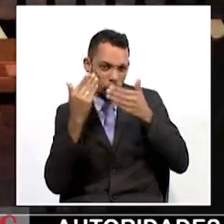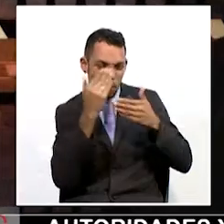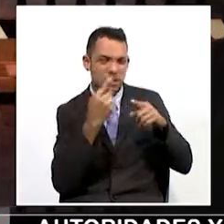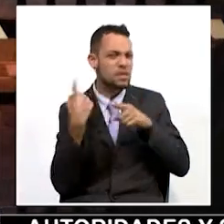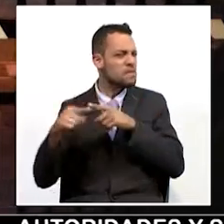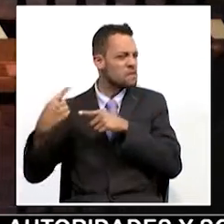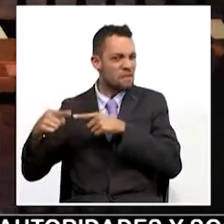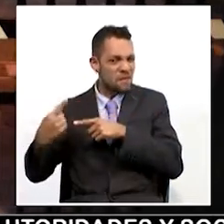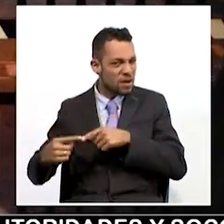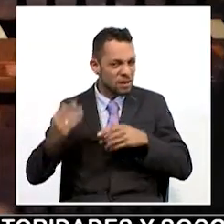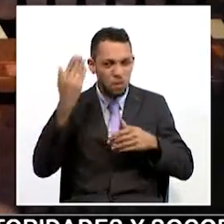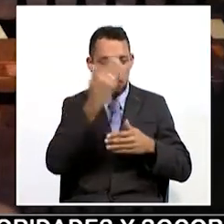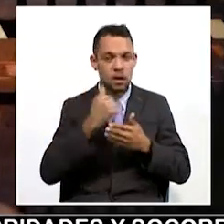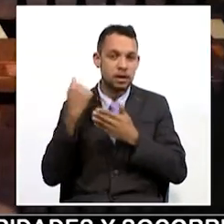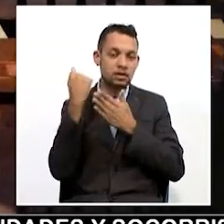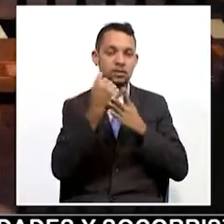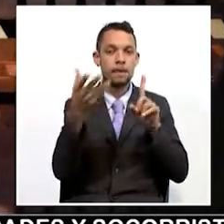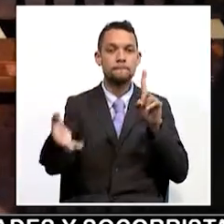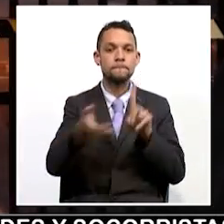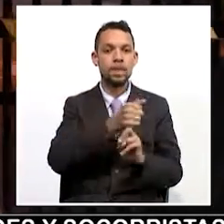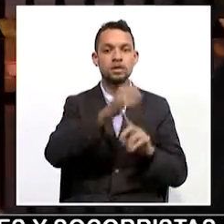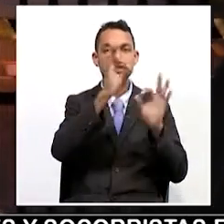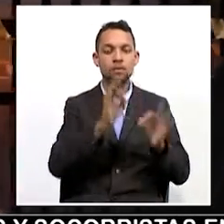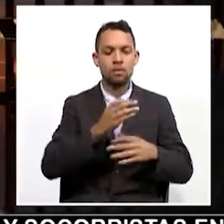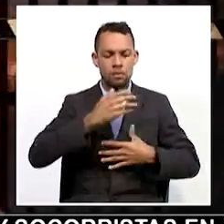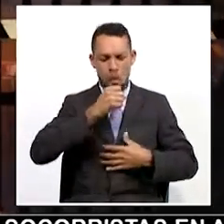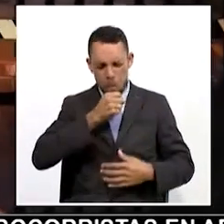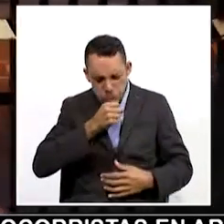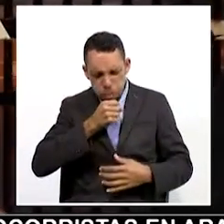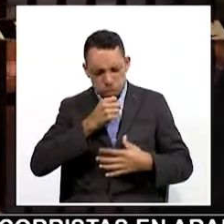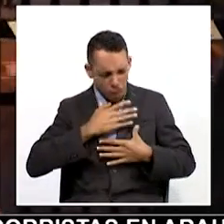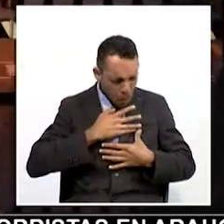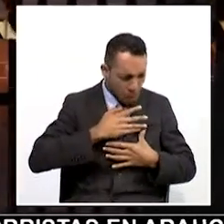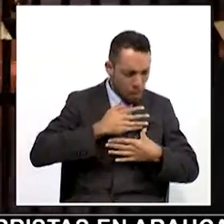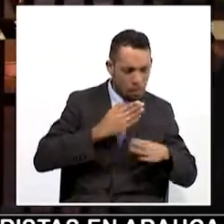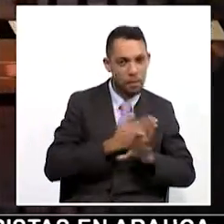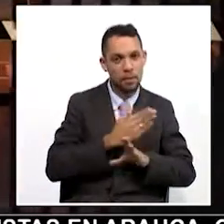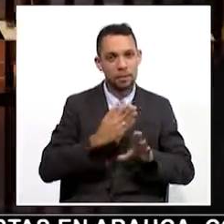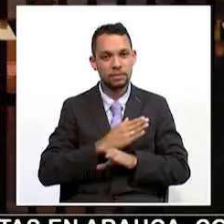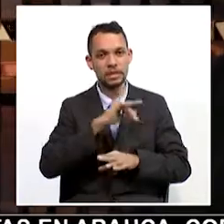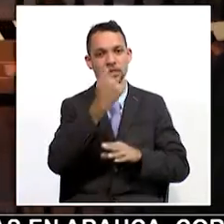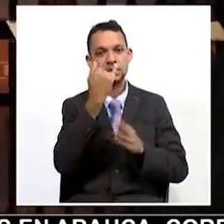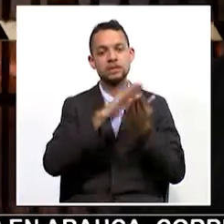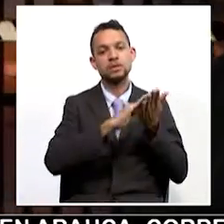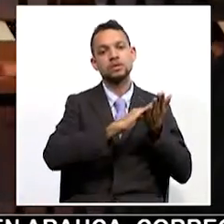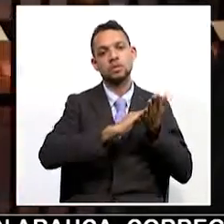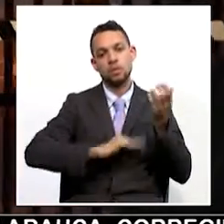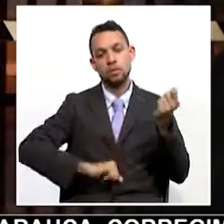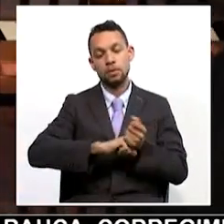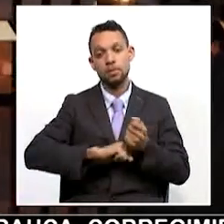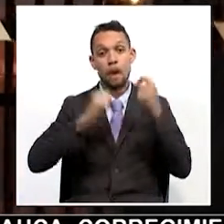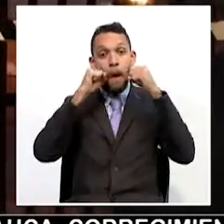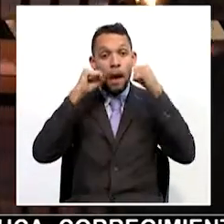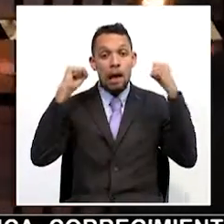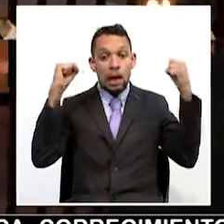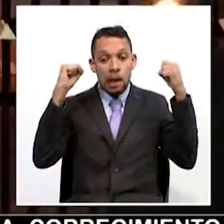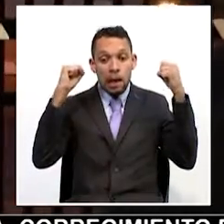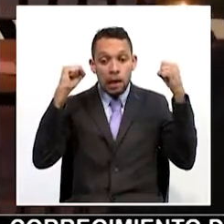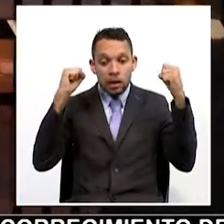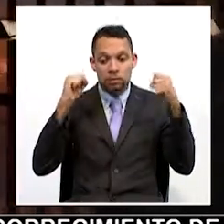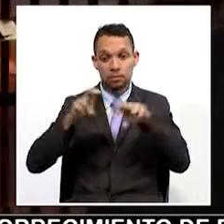cualquiera de esas pruebas que el médico determine para saber si es un paciente con tuberculosis o no. Pero no generemos pánico en la